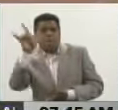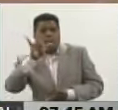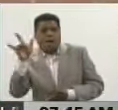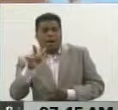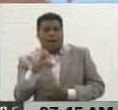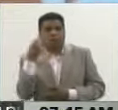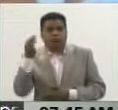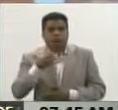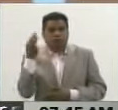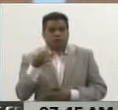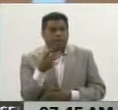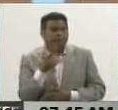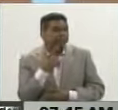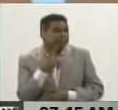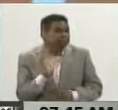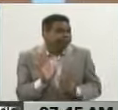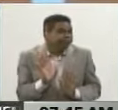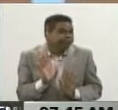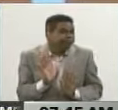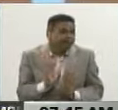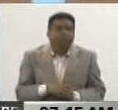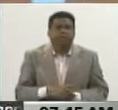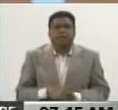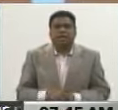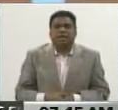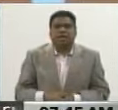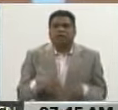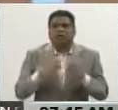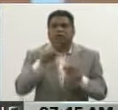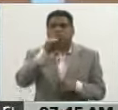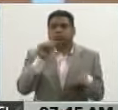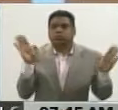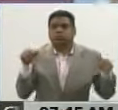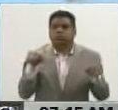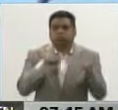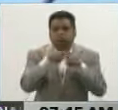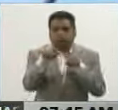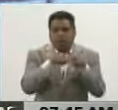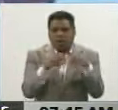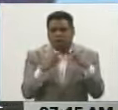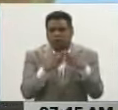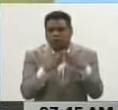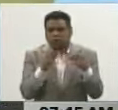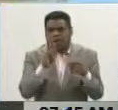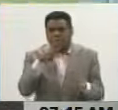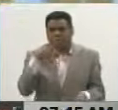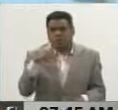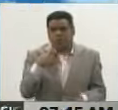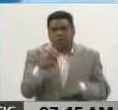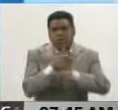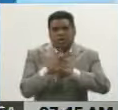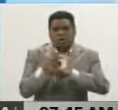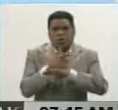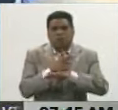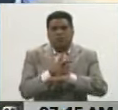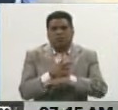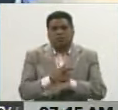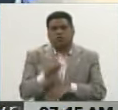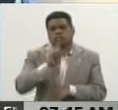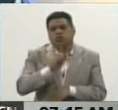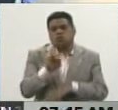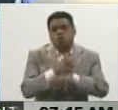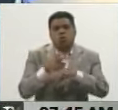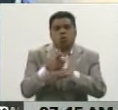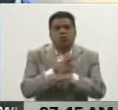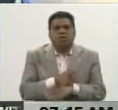hacia el gobernador de Miranda, que a través de las redes sociales sigue criticando cada una de las políticas emprendidas por el gobierno nacional, pero no gobierna, al